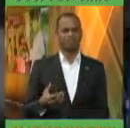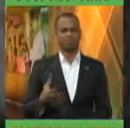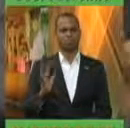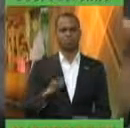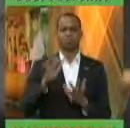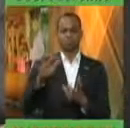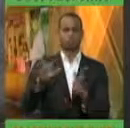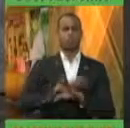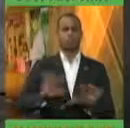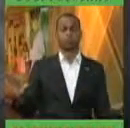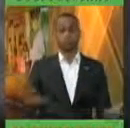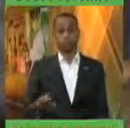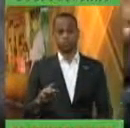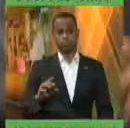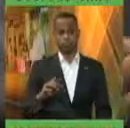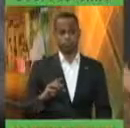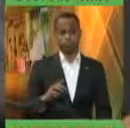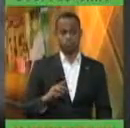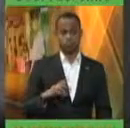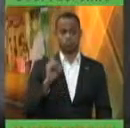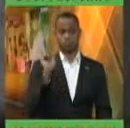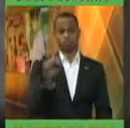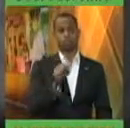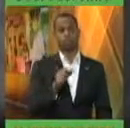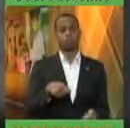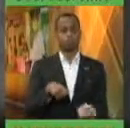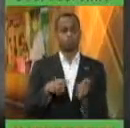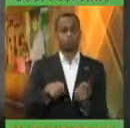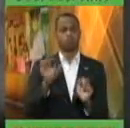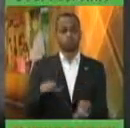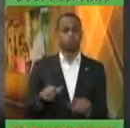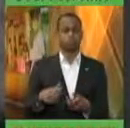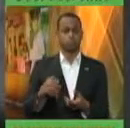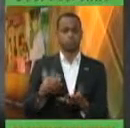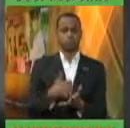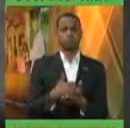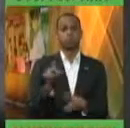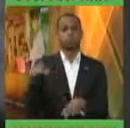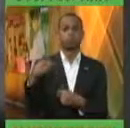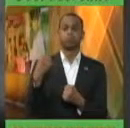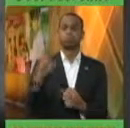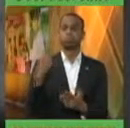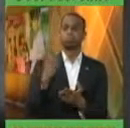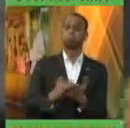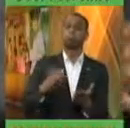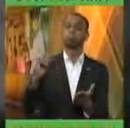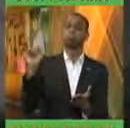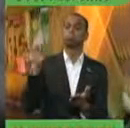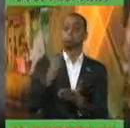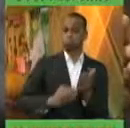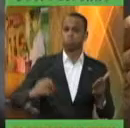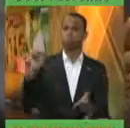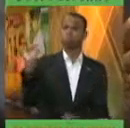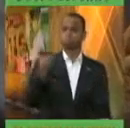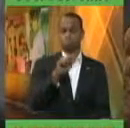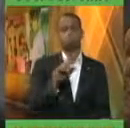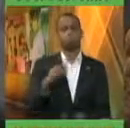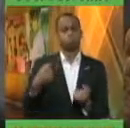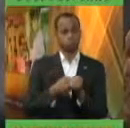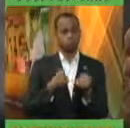entrega y ya ahora el alcalde puede ser el vehículo y lo han estado haciendo porque también yo he explicado